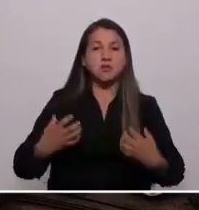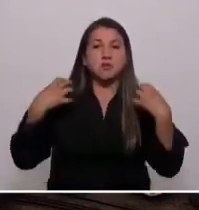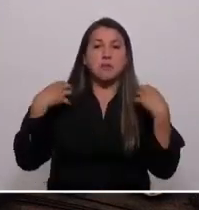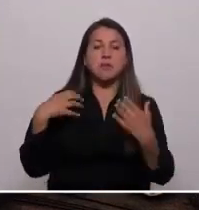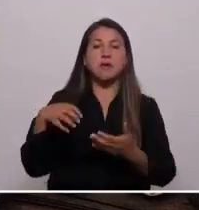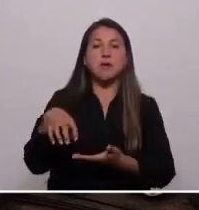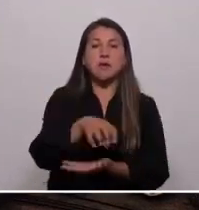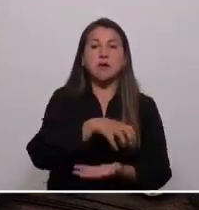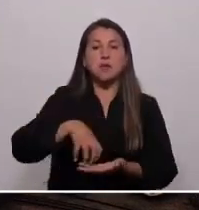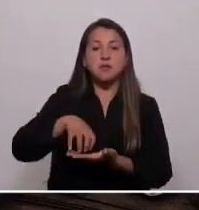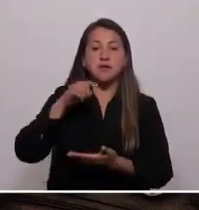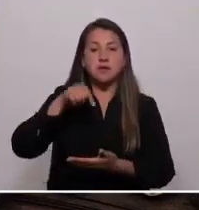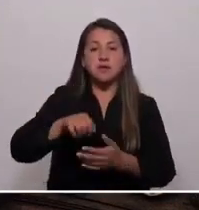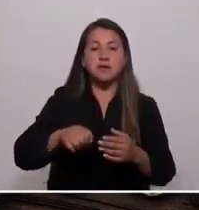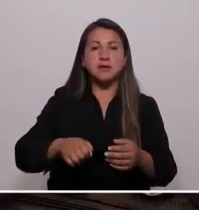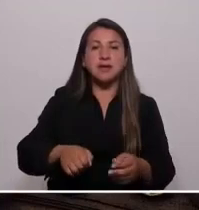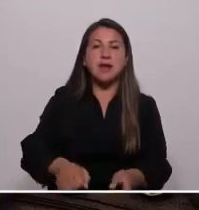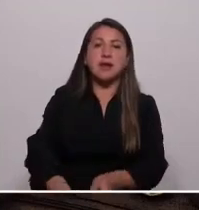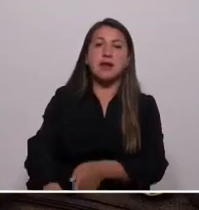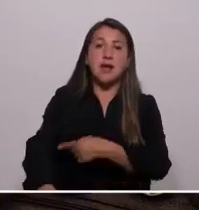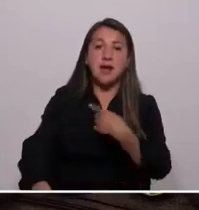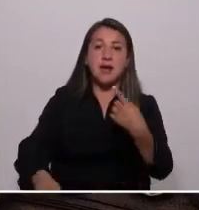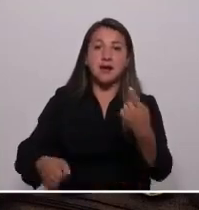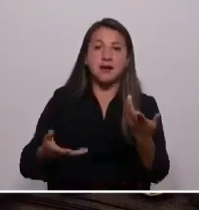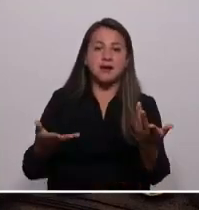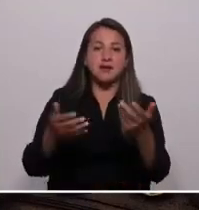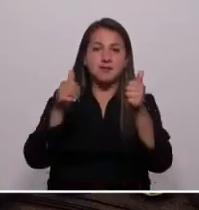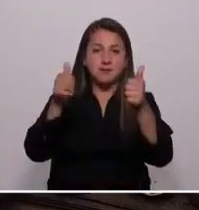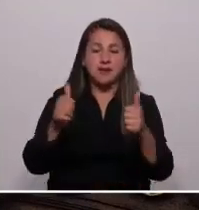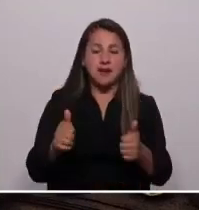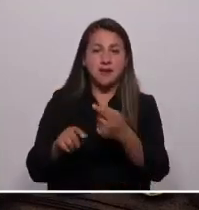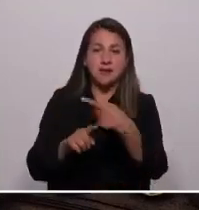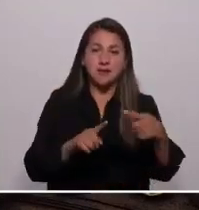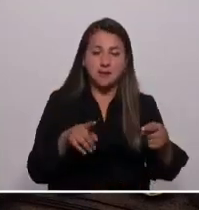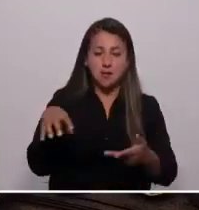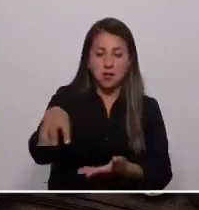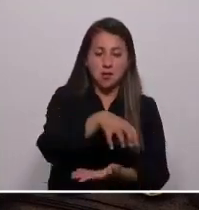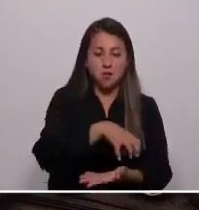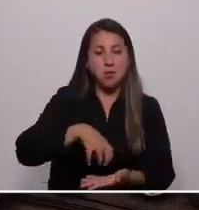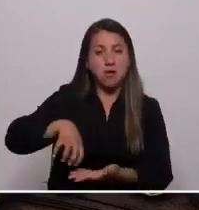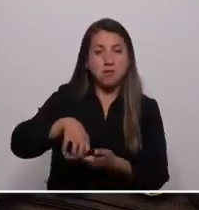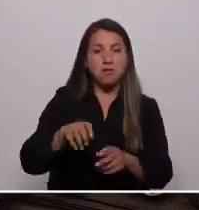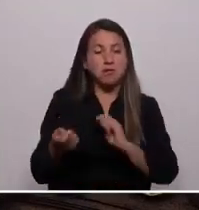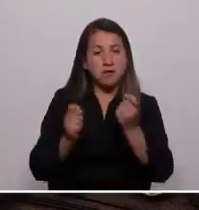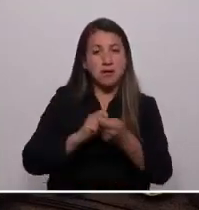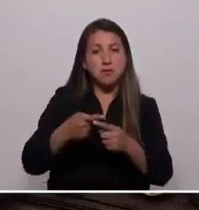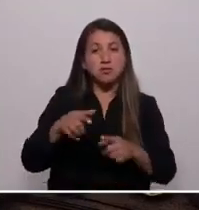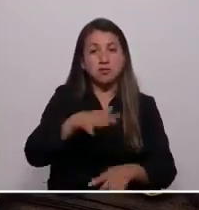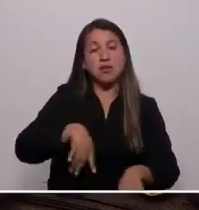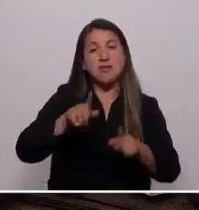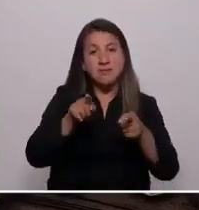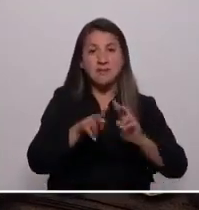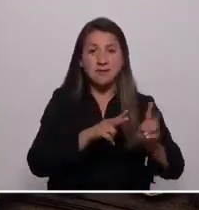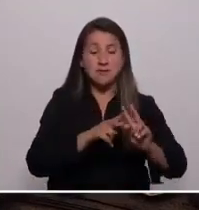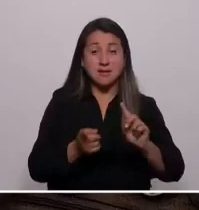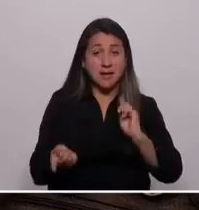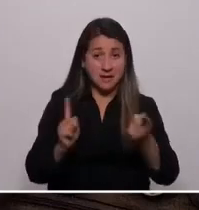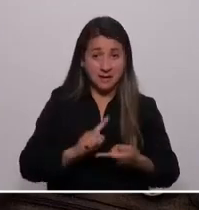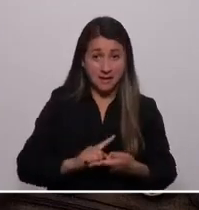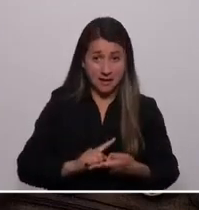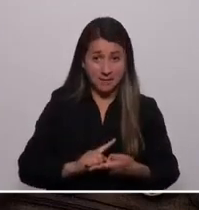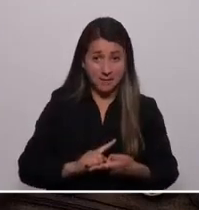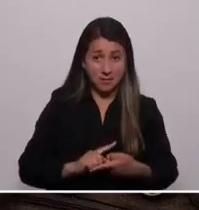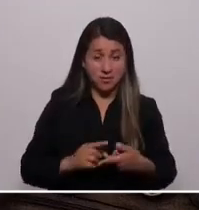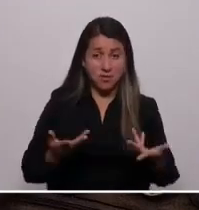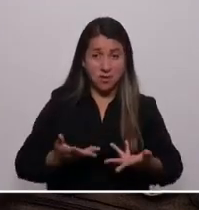de esta larga franja plurinacional porque comprendemos que los procesos de cambio social se tienen que construir al calor de la democracia directa y la